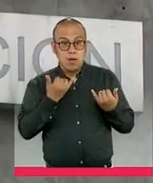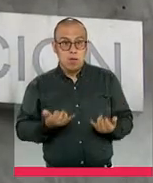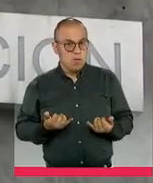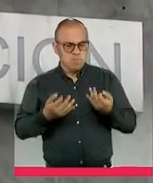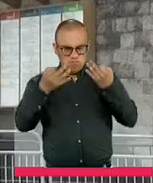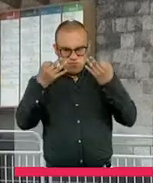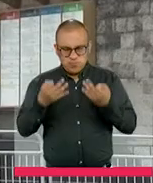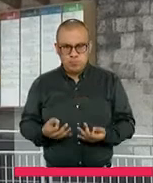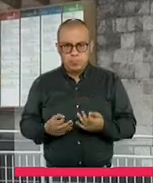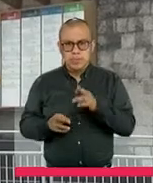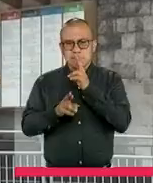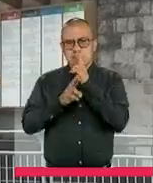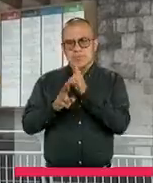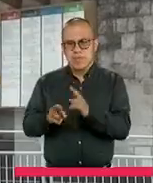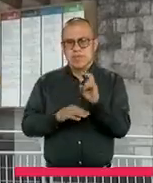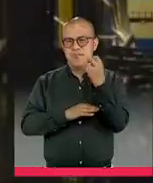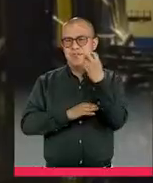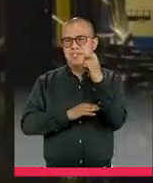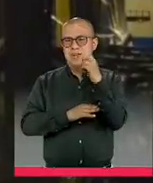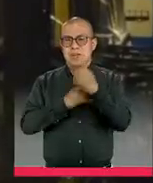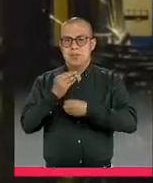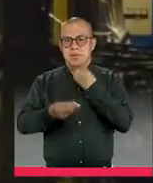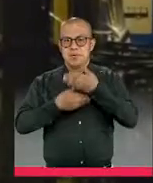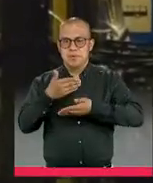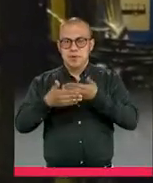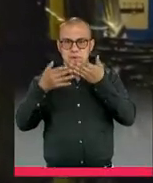han recibido respuesta de la Fiscalía sobre la